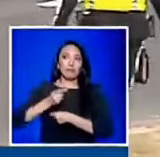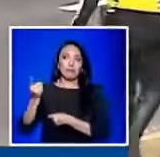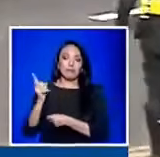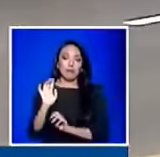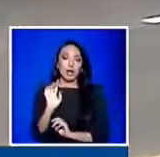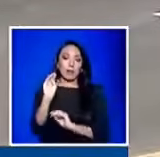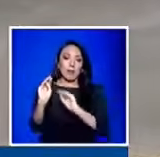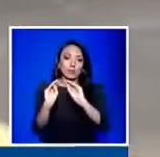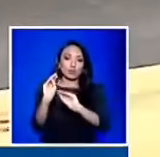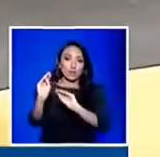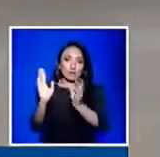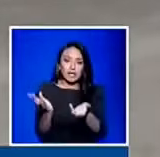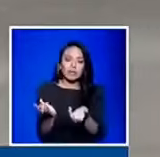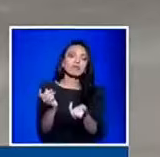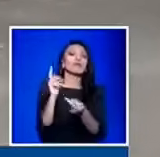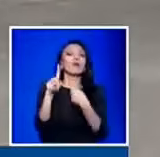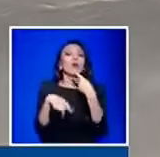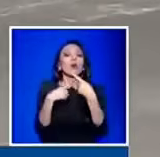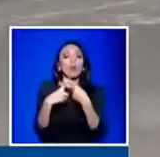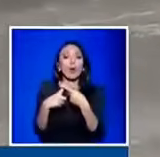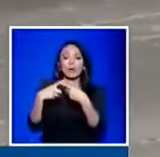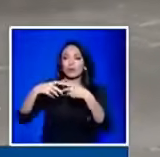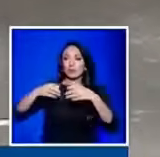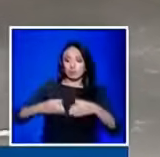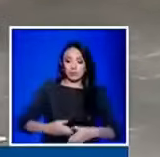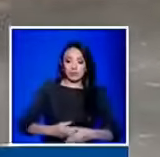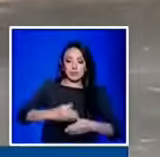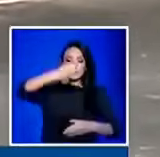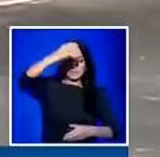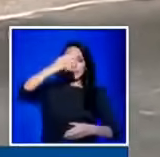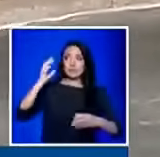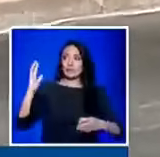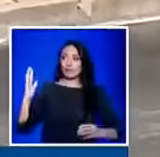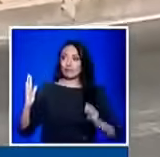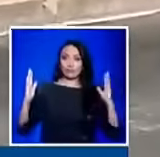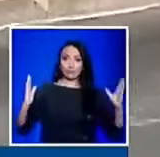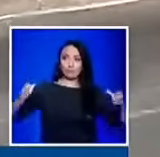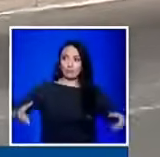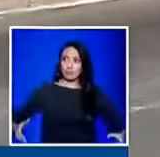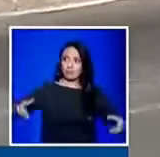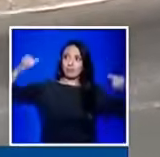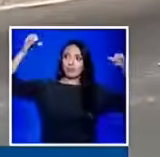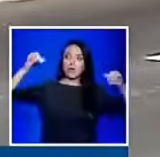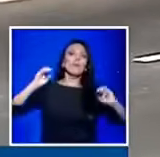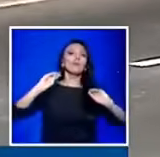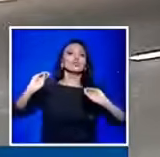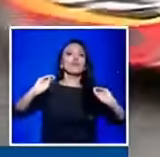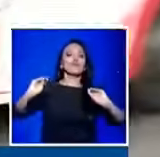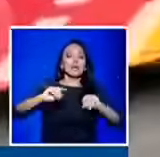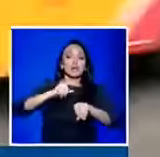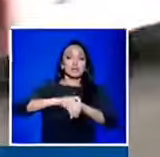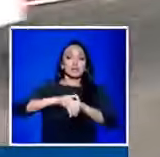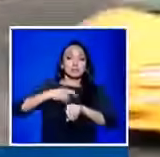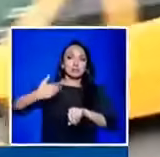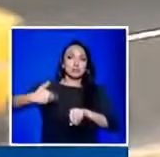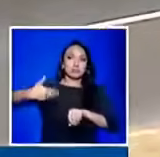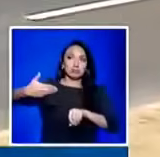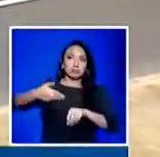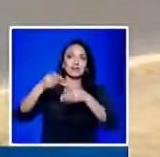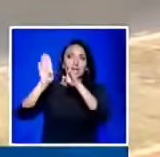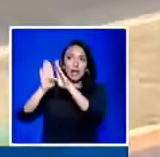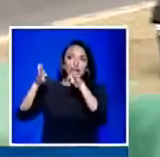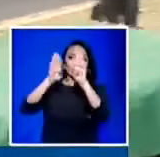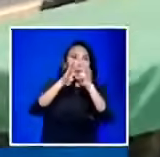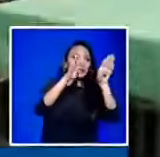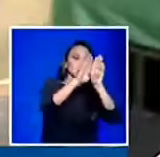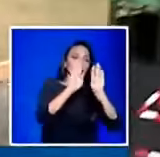las vigas, el momento de la pila central realizar excavaciones, fundiciones, comunicaremos oportunamente estos cierres parciales o